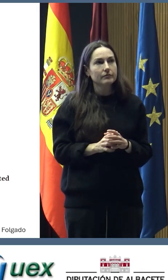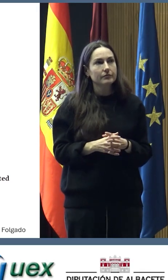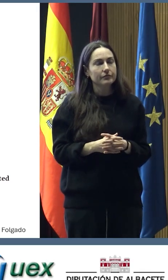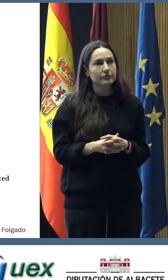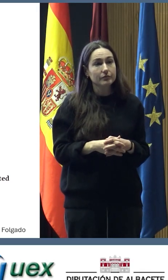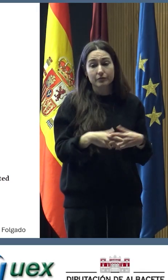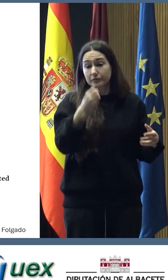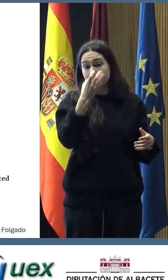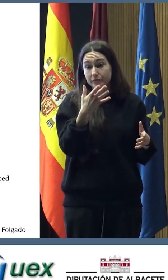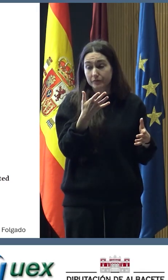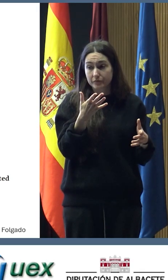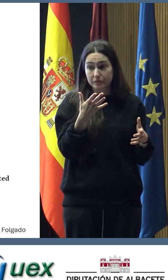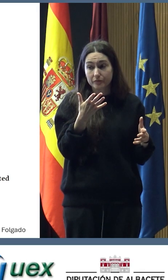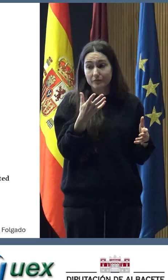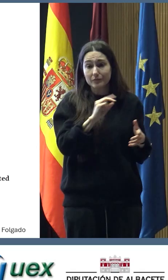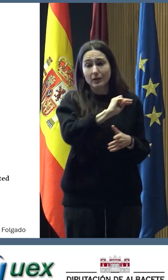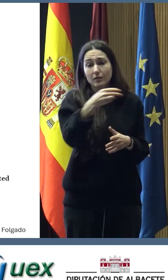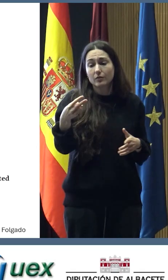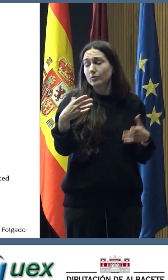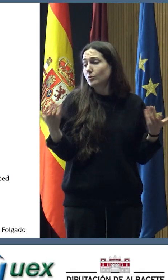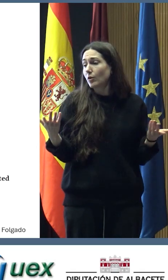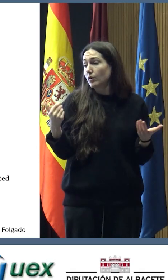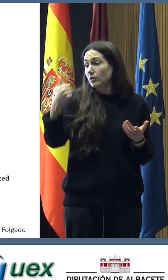Y bueno, pues eso que conlleva, pues que los varones tienen